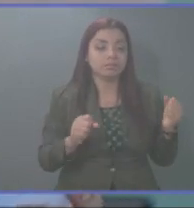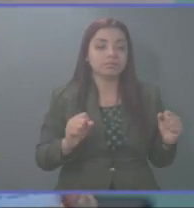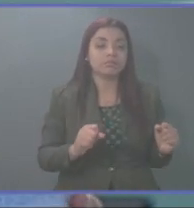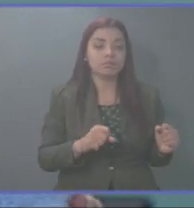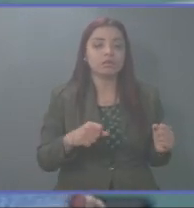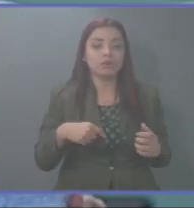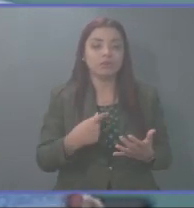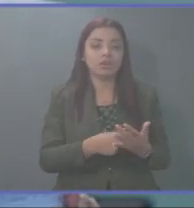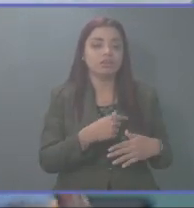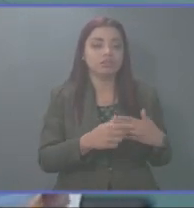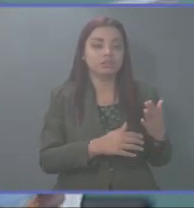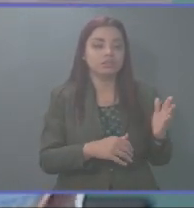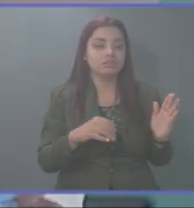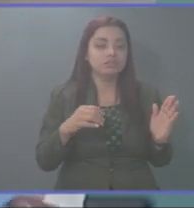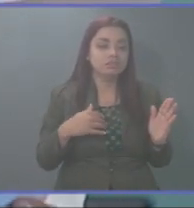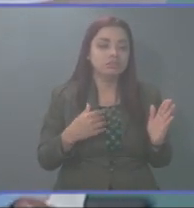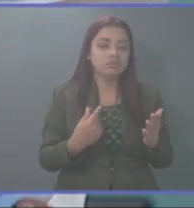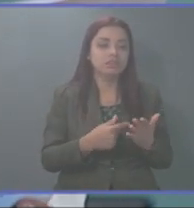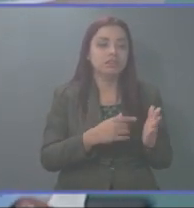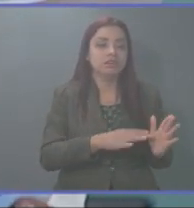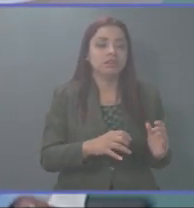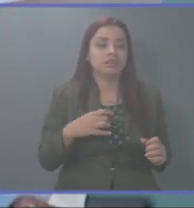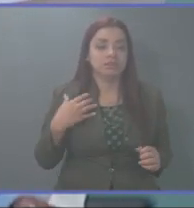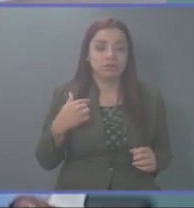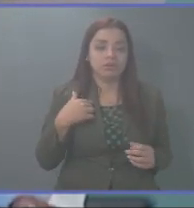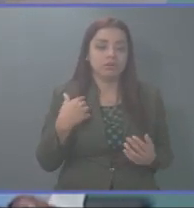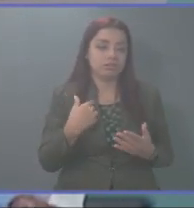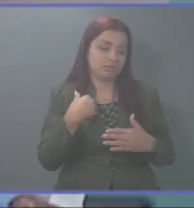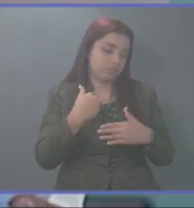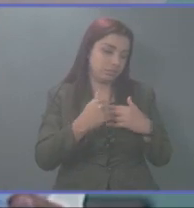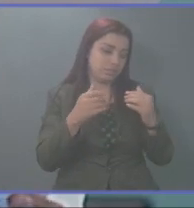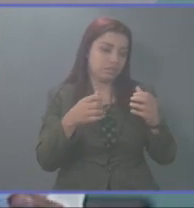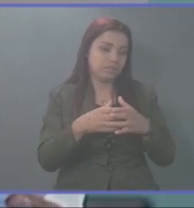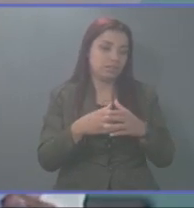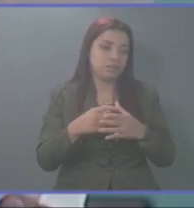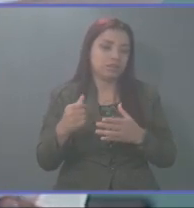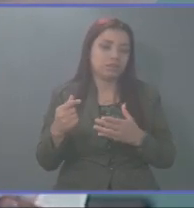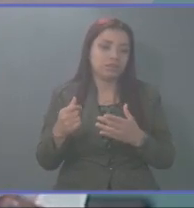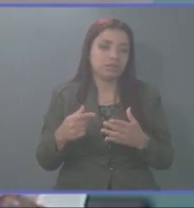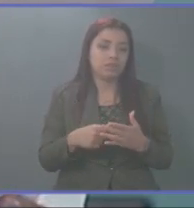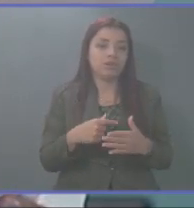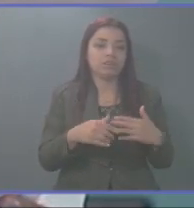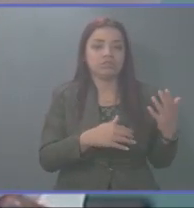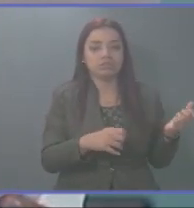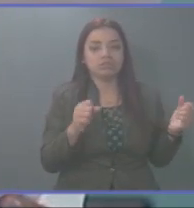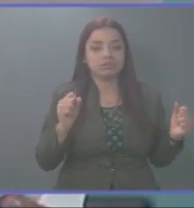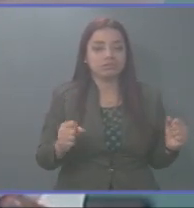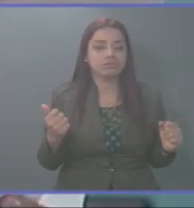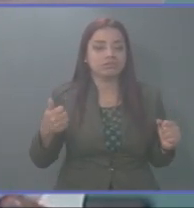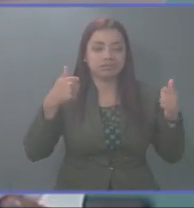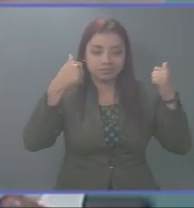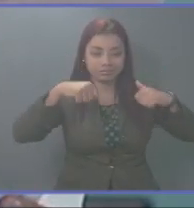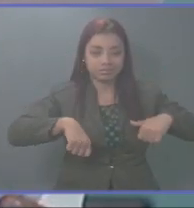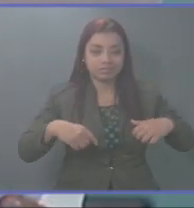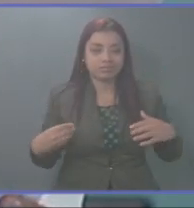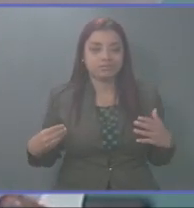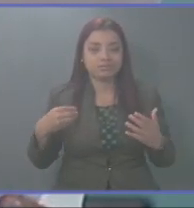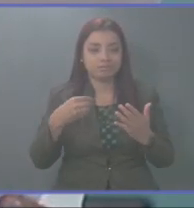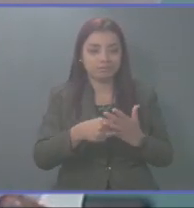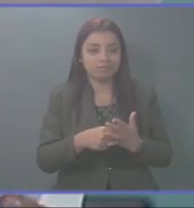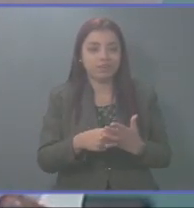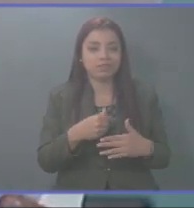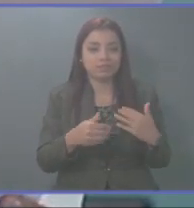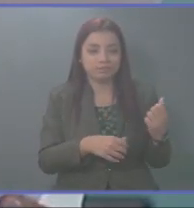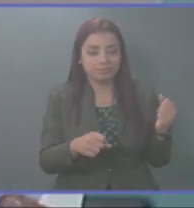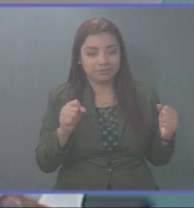se comparte plenamente. La Comisión, del estudio de tales iniciativas, más los aportes de los sectores involucrados,